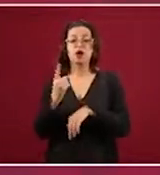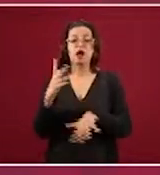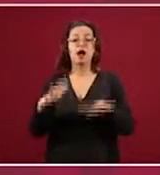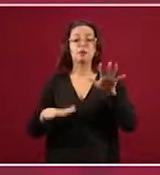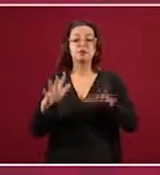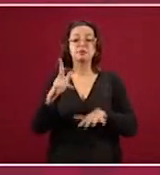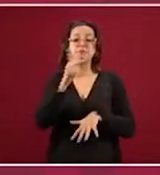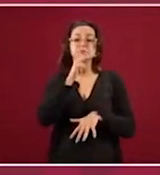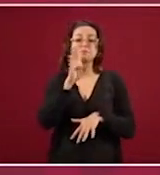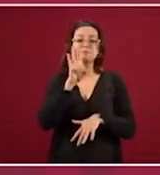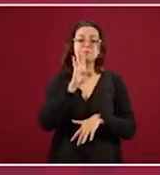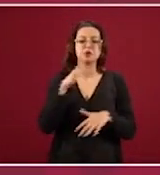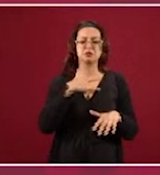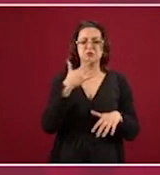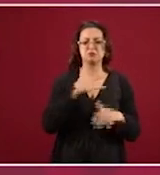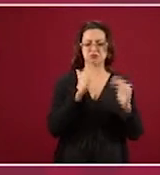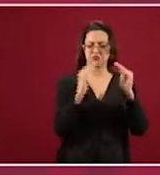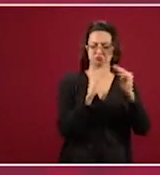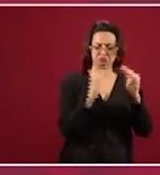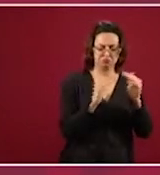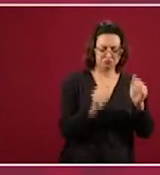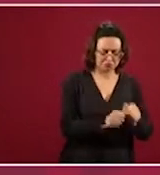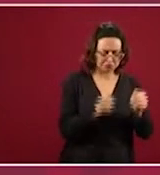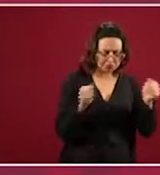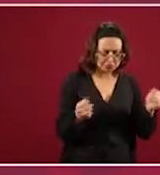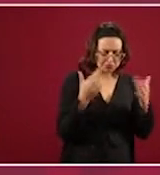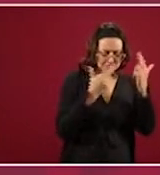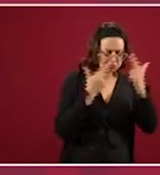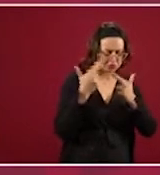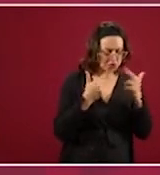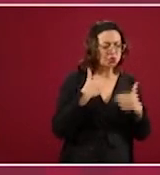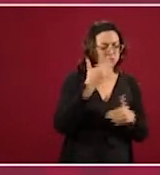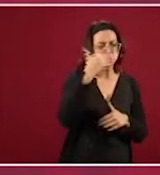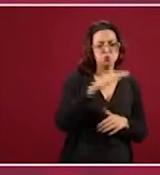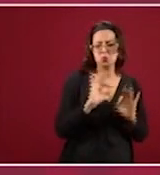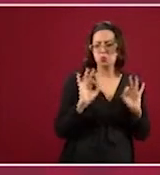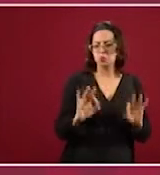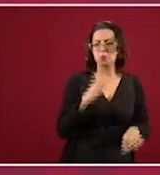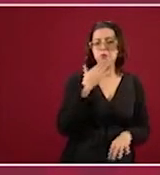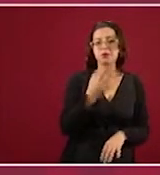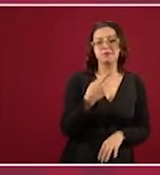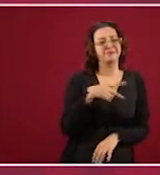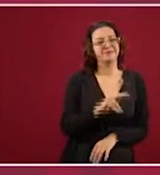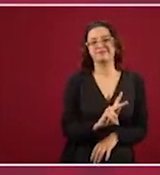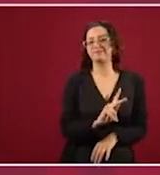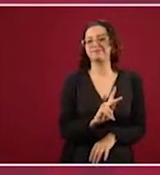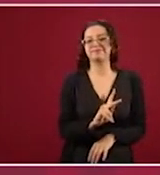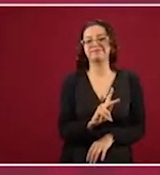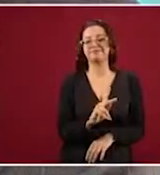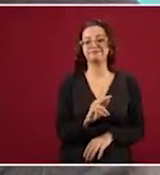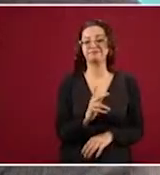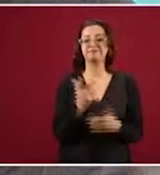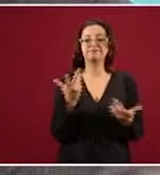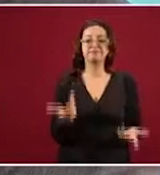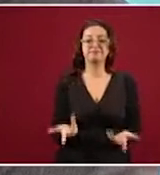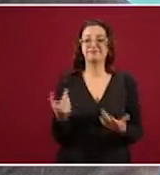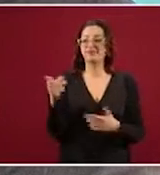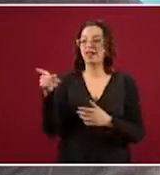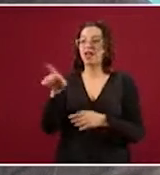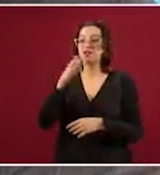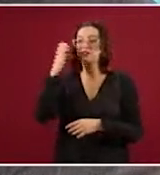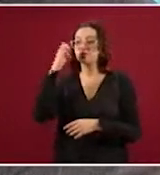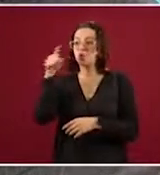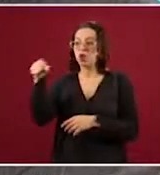hijo en casa y saber qué sale de la casa, pero nuestro interés, uno, es saber qué ingresa a la escuela